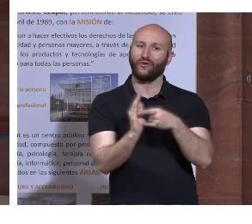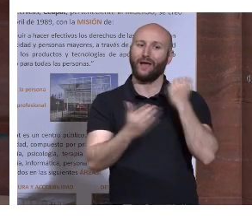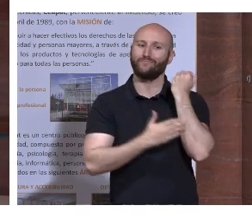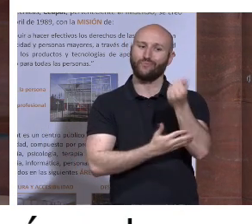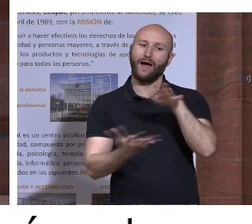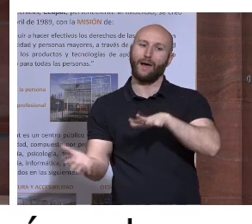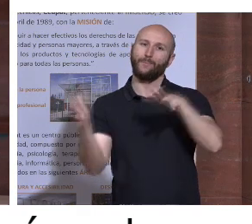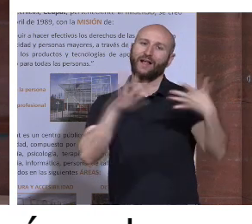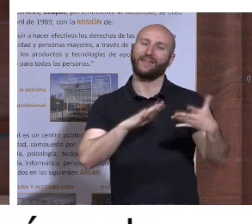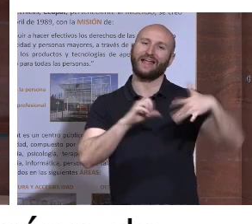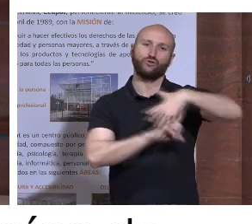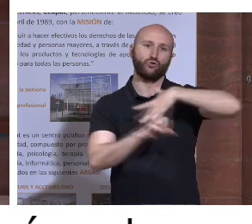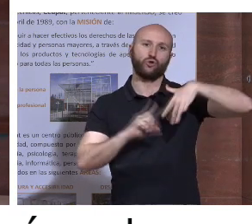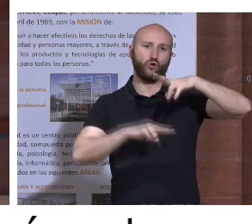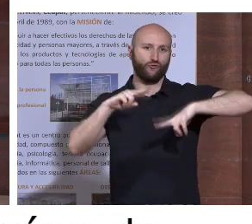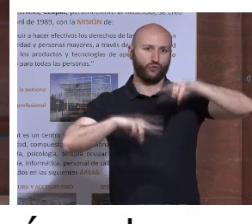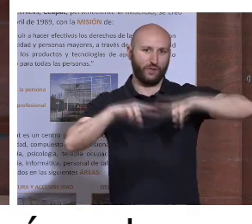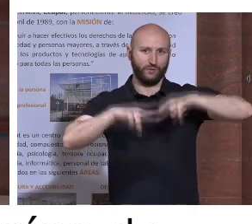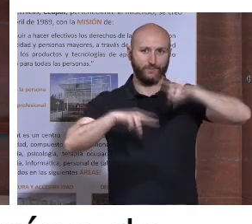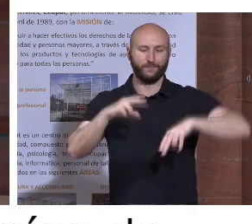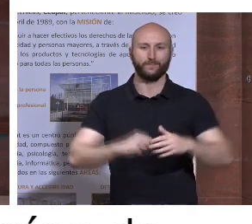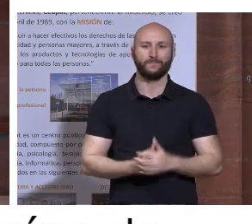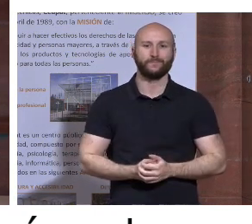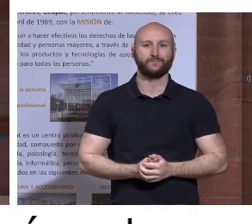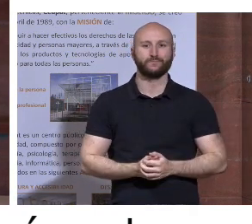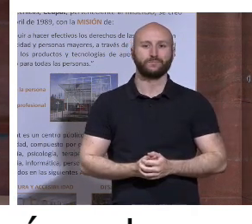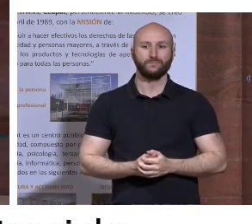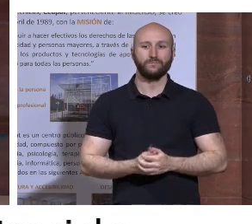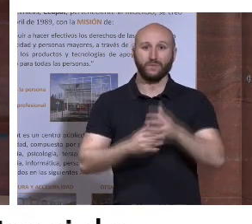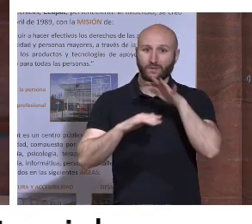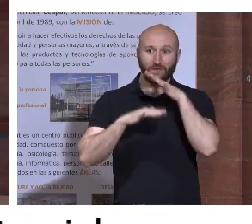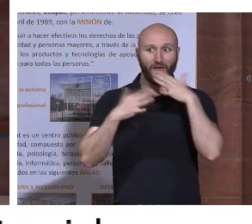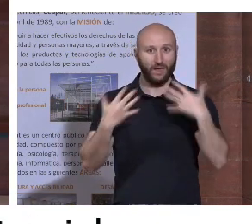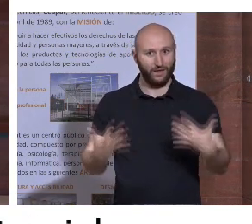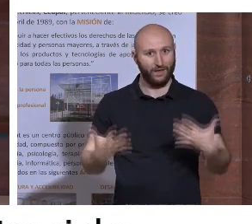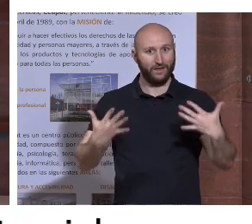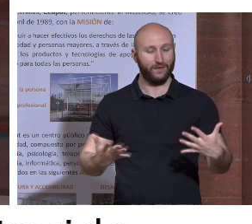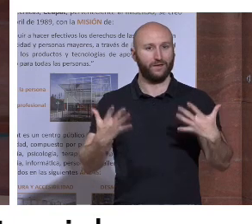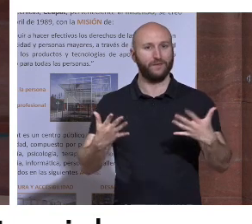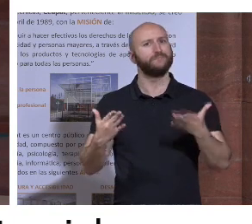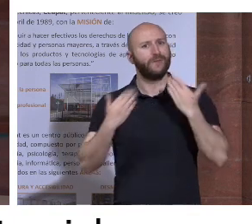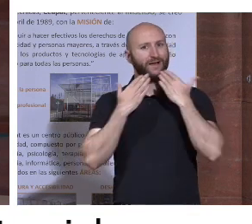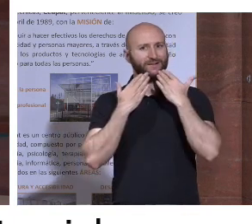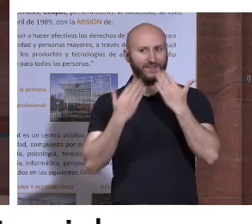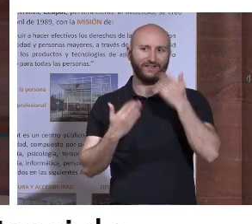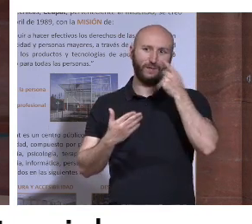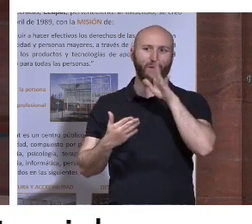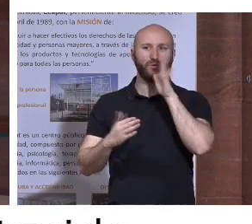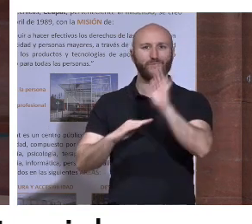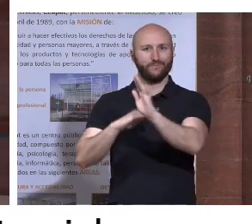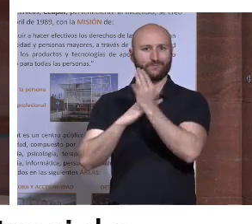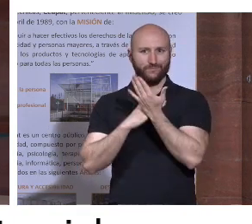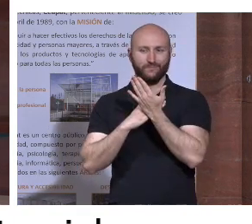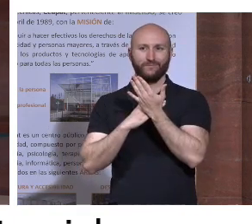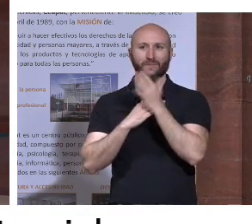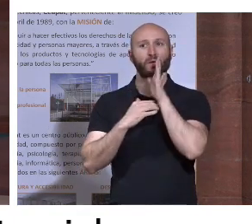aplicadas al entorno construido. Actualmente, y esto es muy bien por UNE, que agradezco también su representación aquí